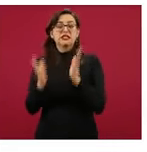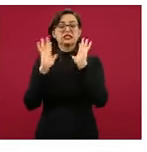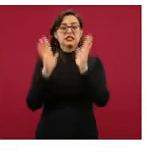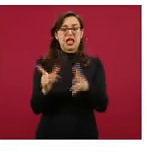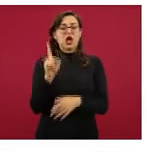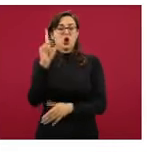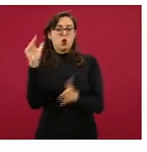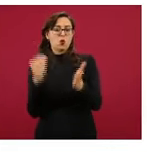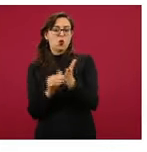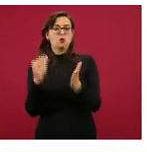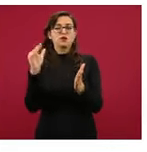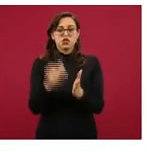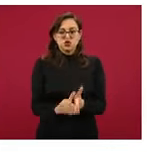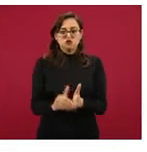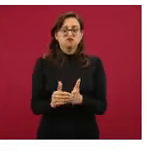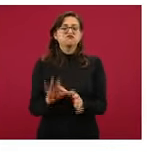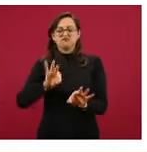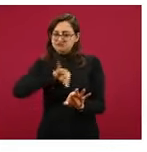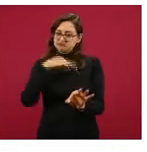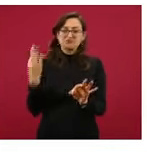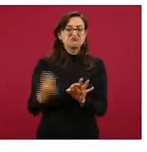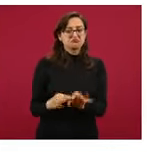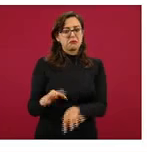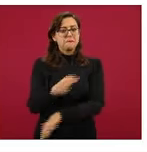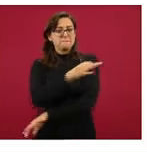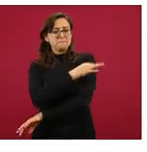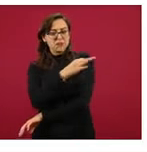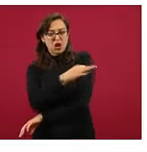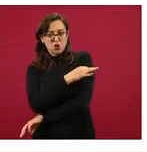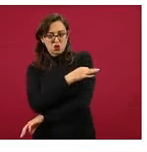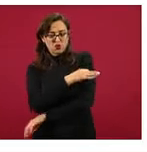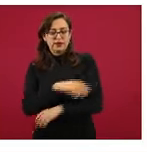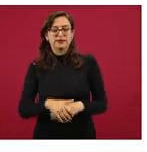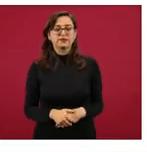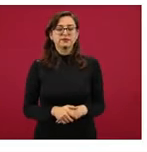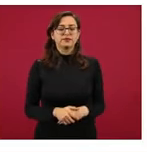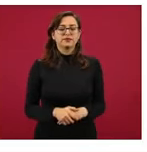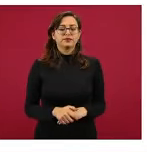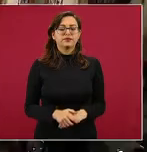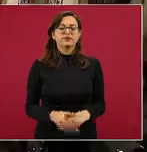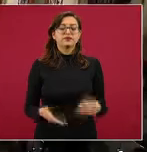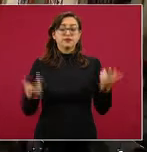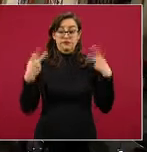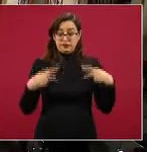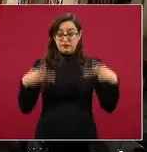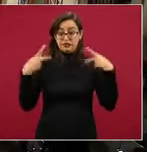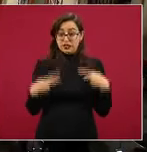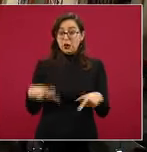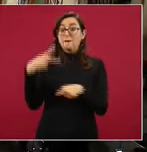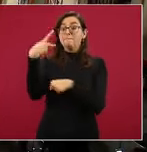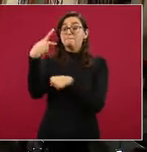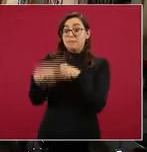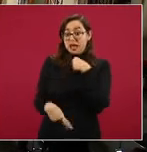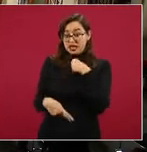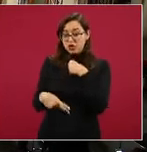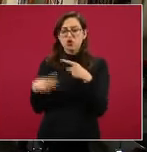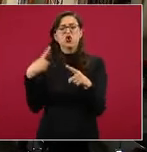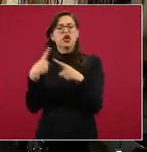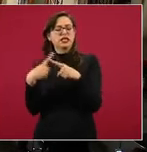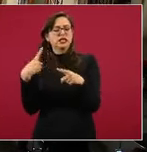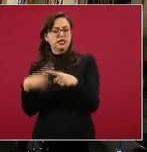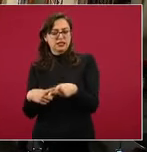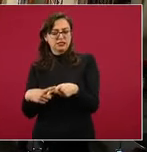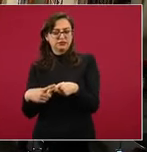millón de estas personas. Sobre la población de riesgo, que son las